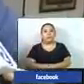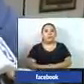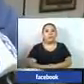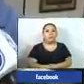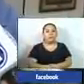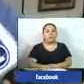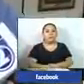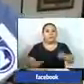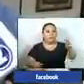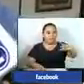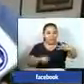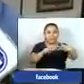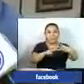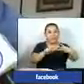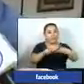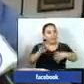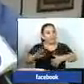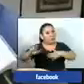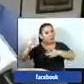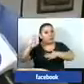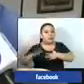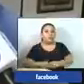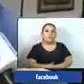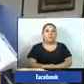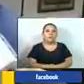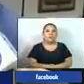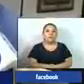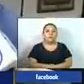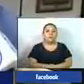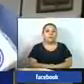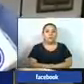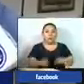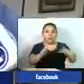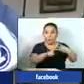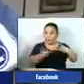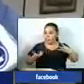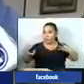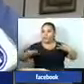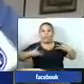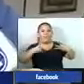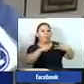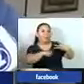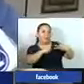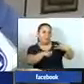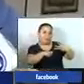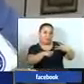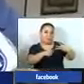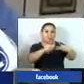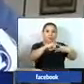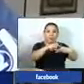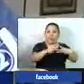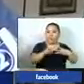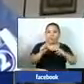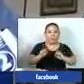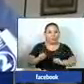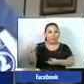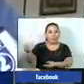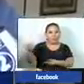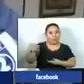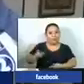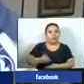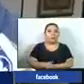de un tercer FOMILENIO y si no cumplimos la parte que nos corresponde en esta mucho menos nos van a dar un tercero